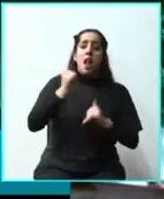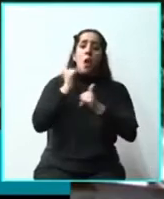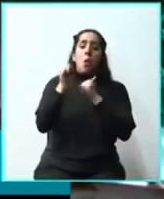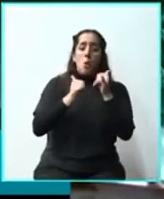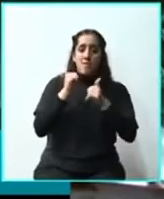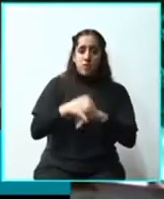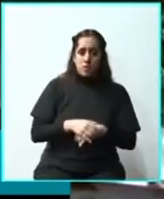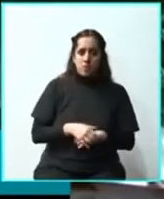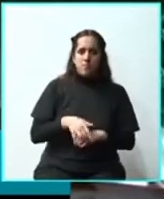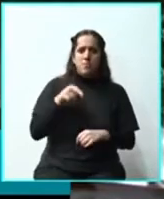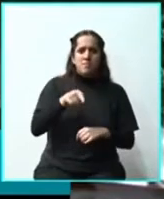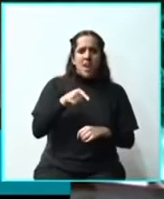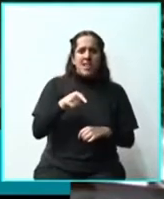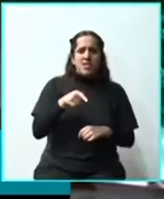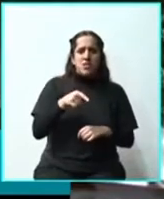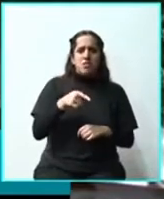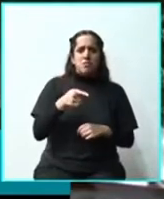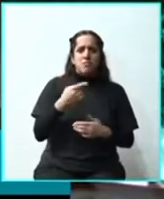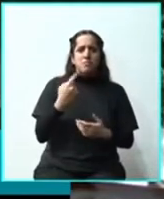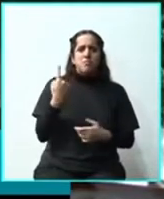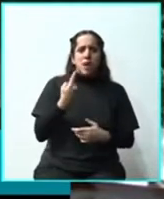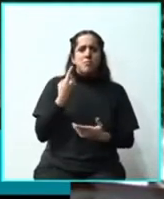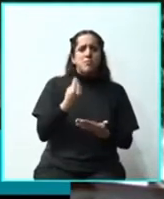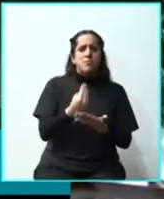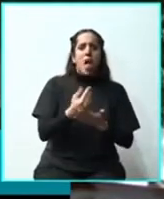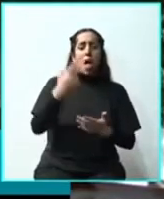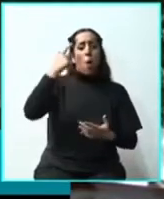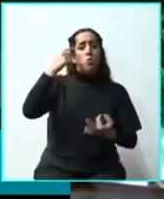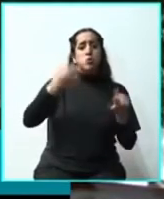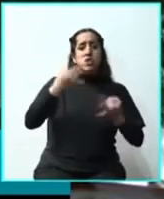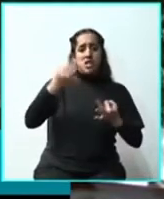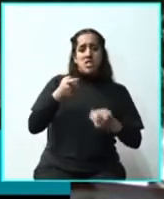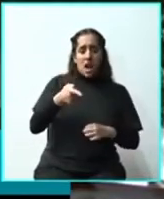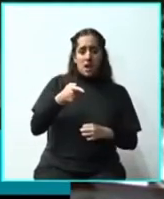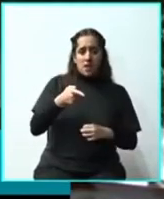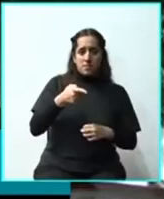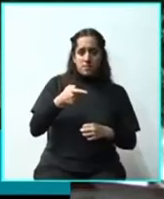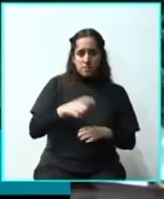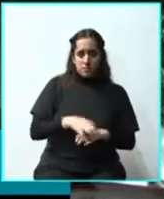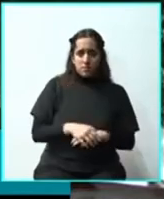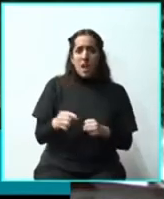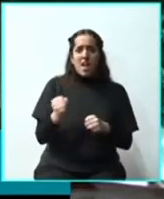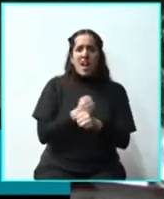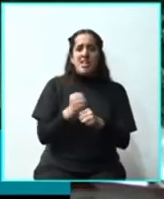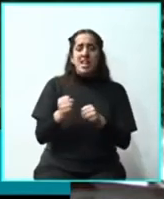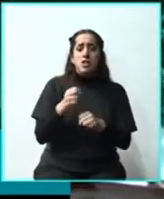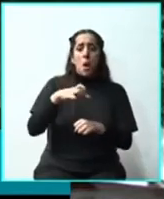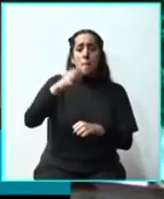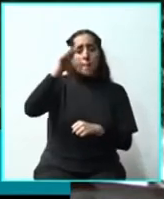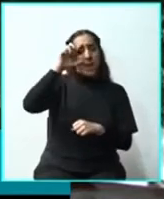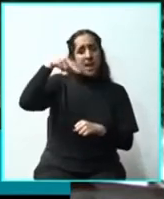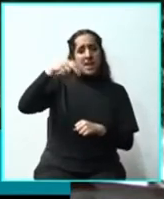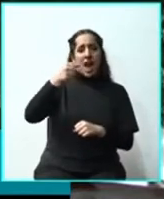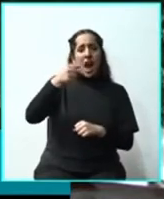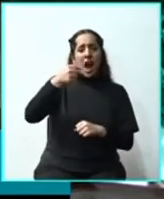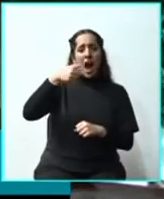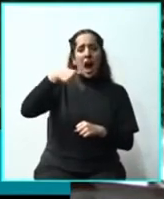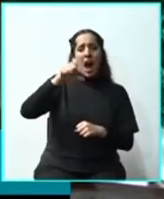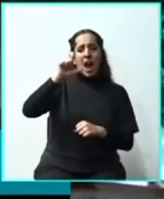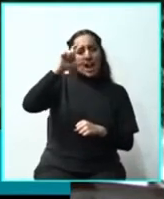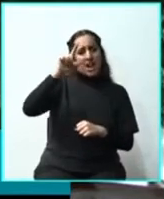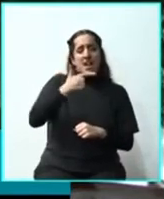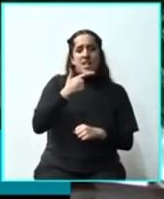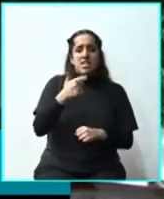quien va a manejar esto desde la justicia, quien lleva adelante las acciones penales y contravencionales,